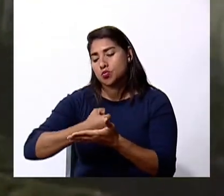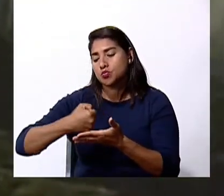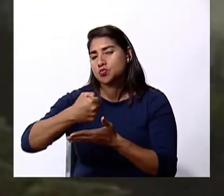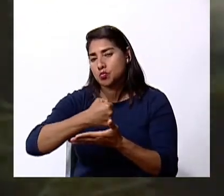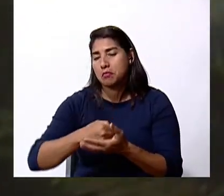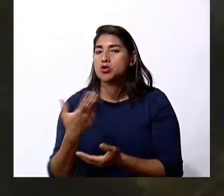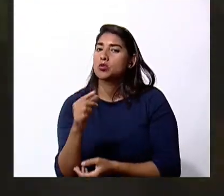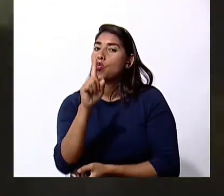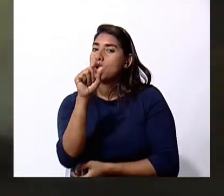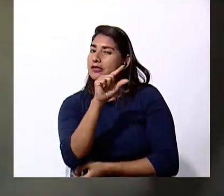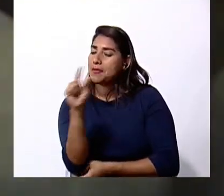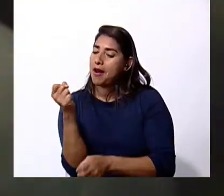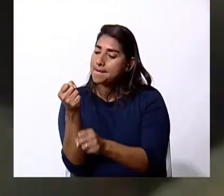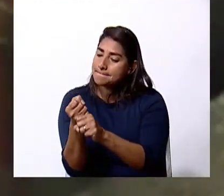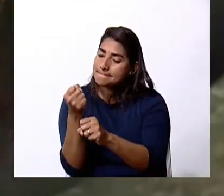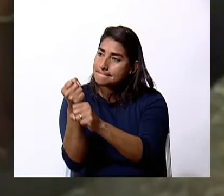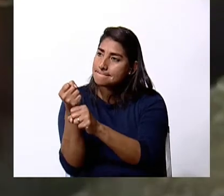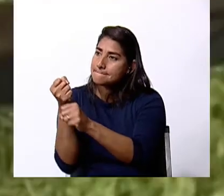de una semana.